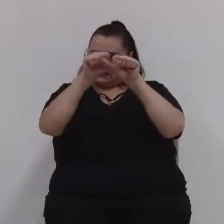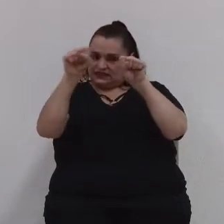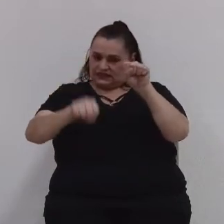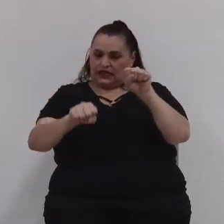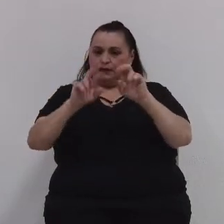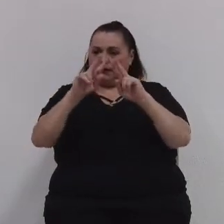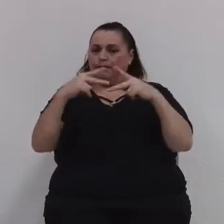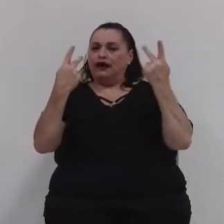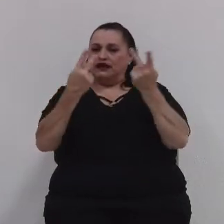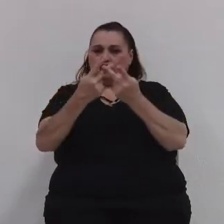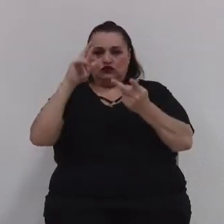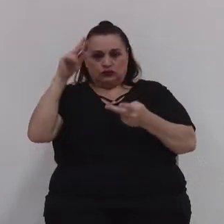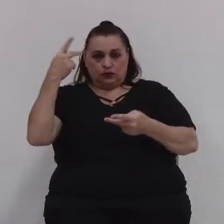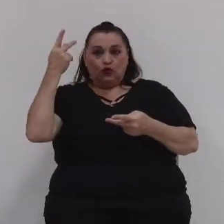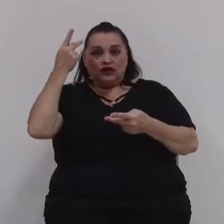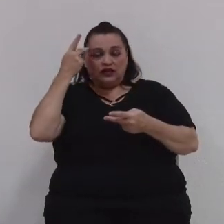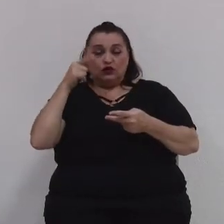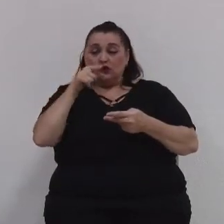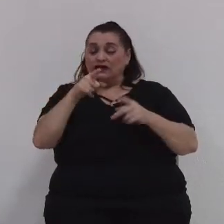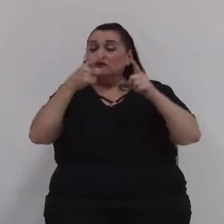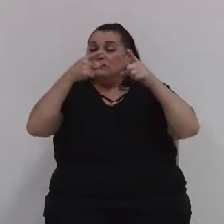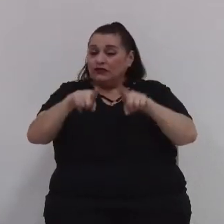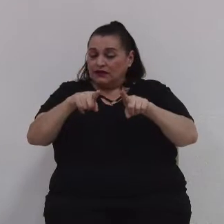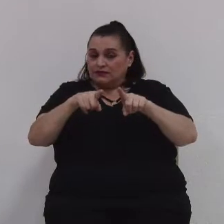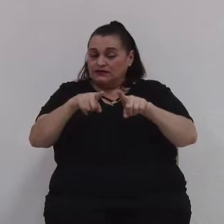partidos políticos y eso pasa por